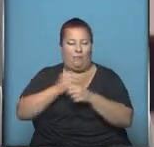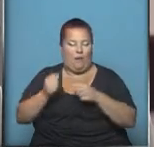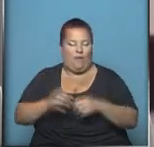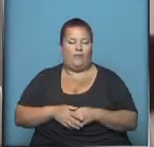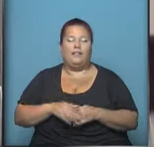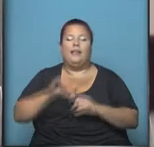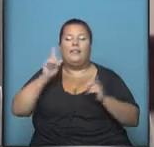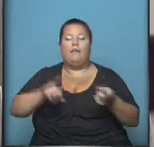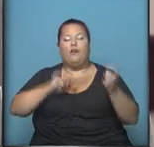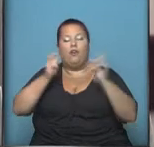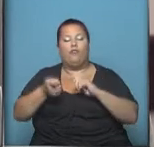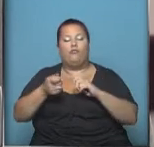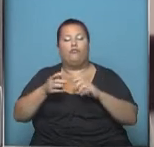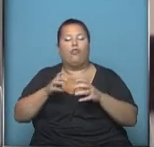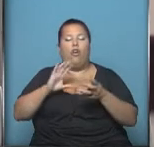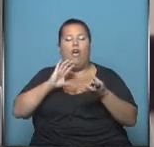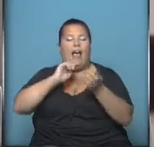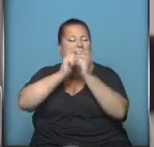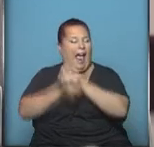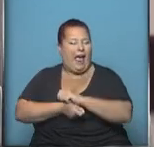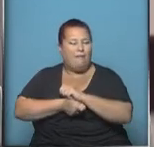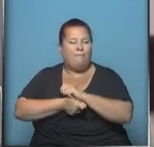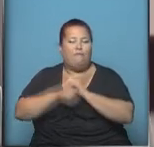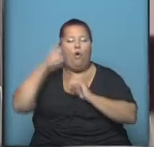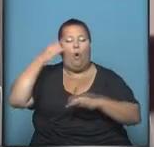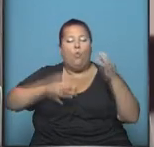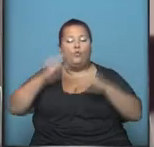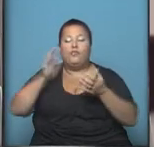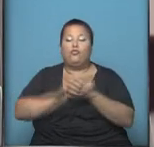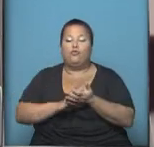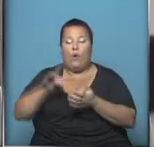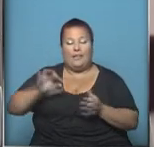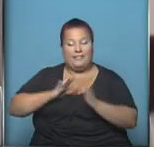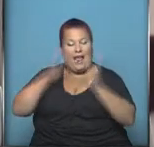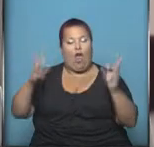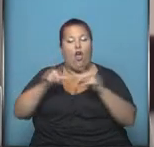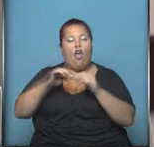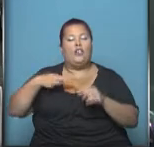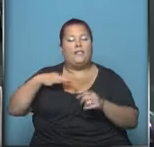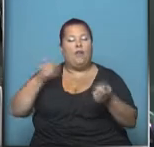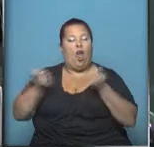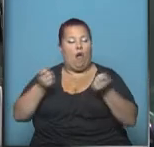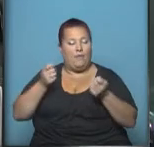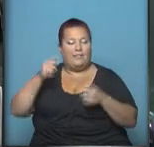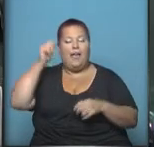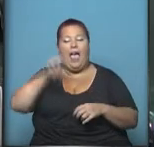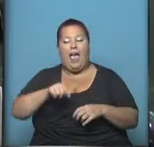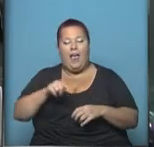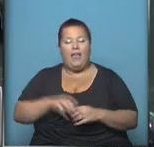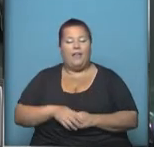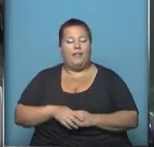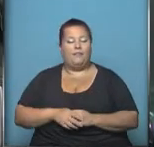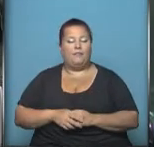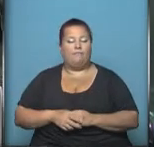complementarios de otros de las grandes reformas que ha tenido la justicia en lo que va de este año que es el código civil y comercial y allí en ahí entra la